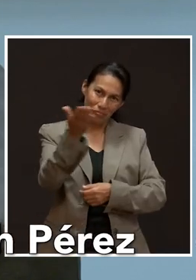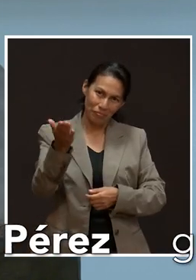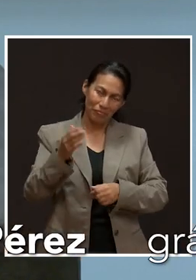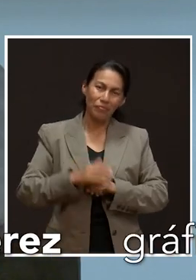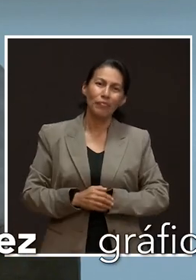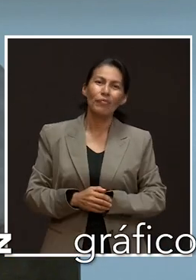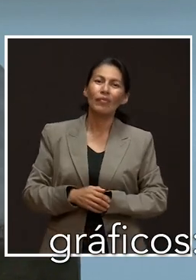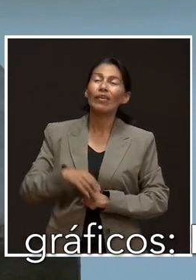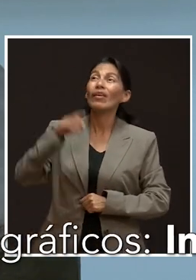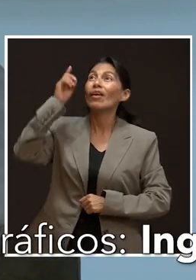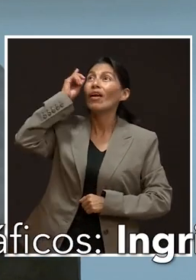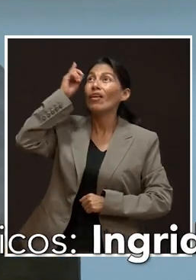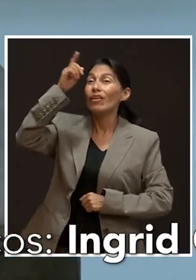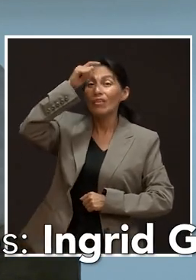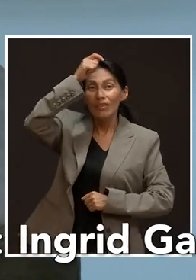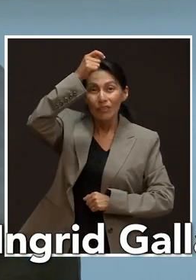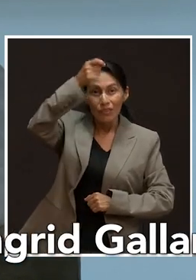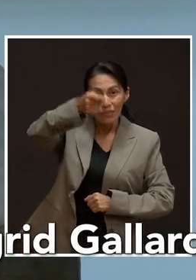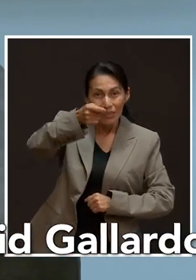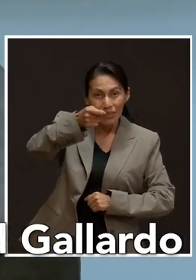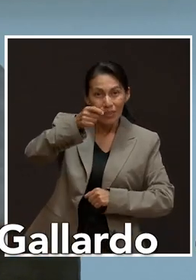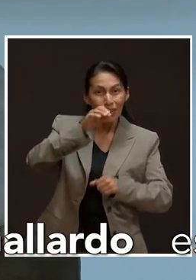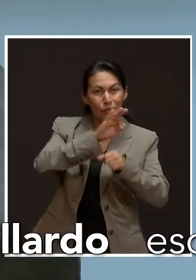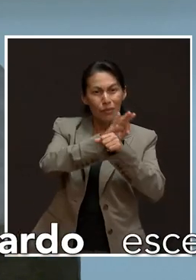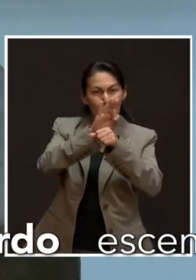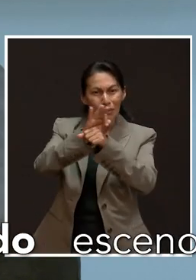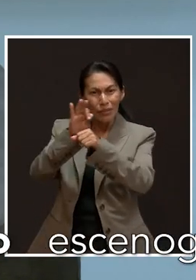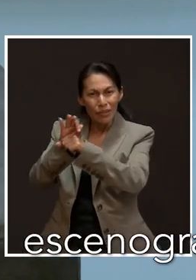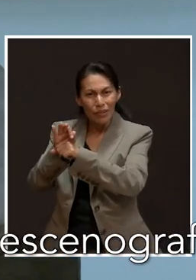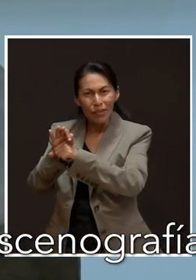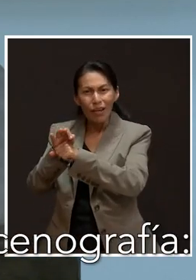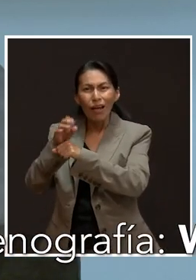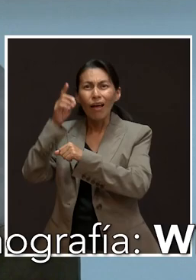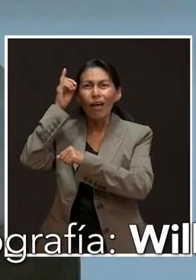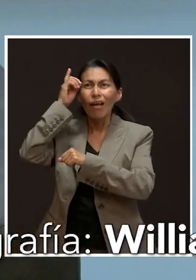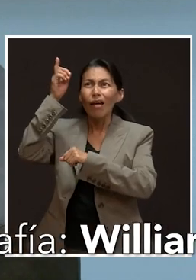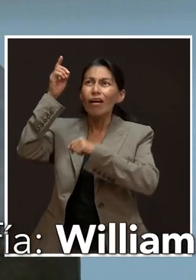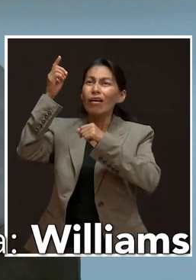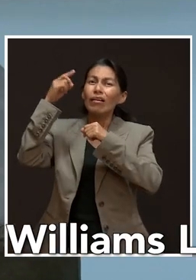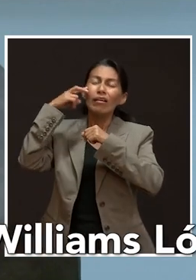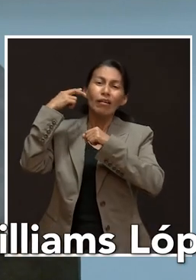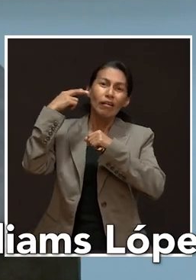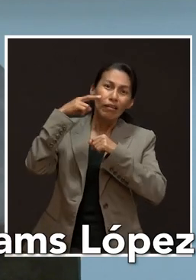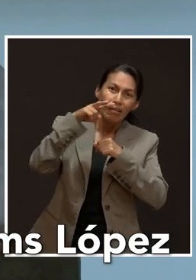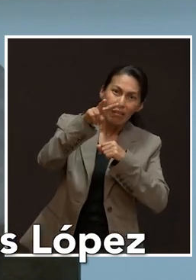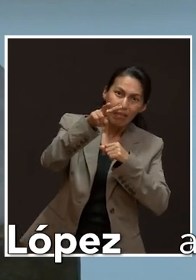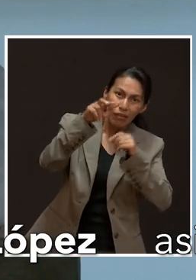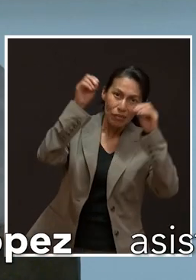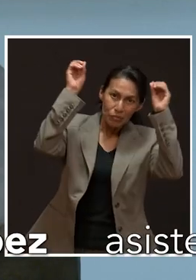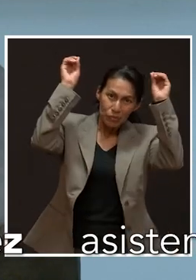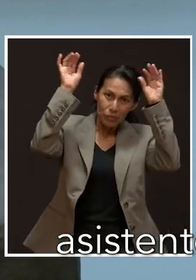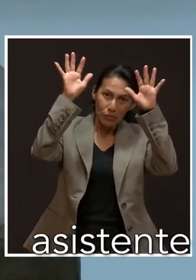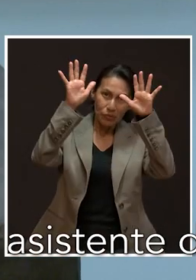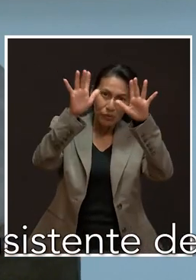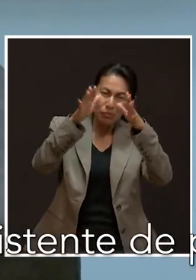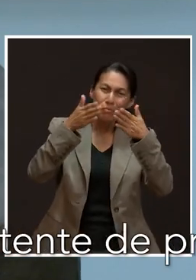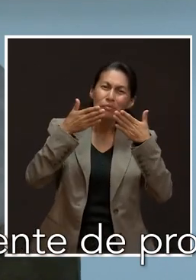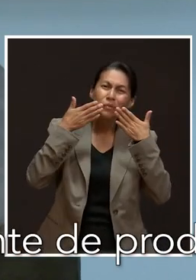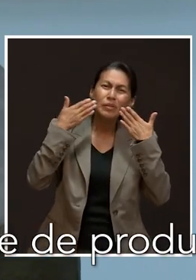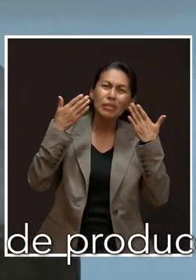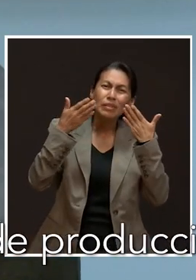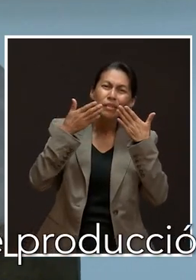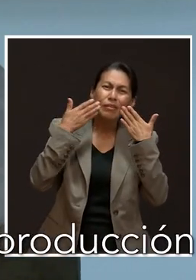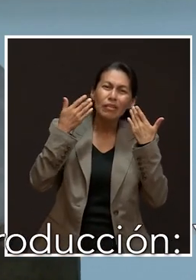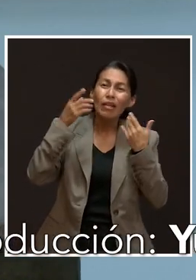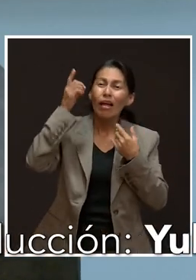me despido de ti con la bendición de Dios. Dios te bendiga y te guarde. Dios haga